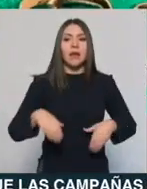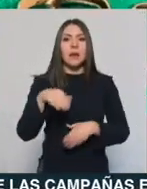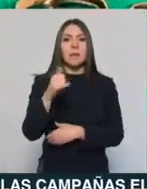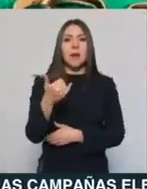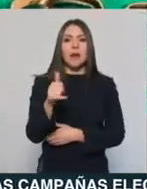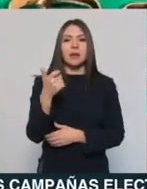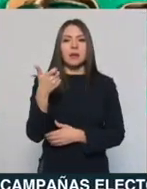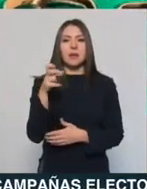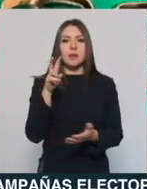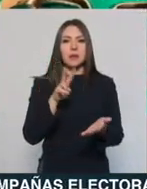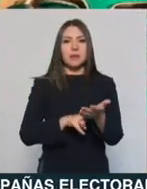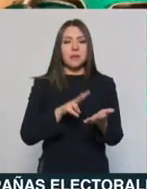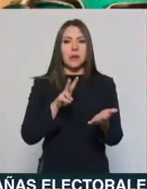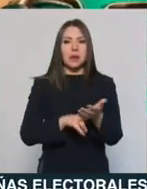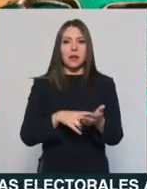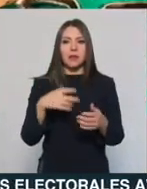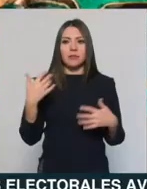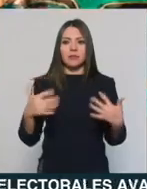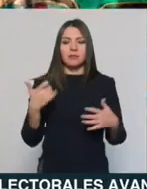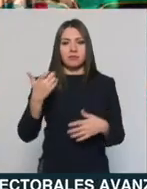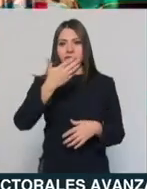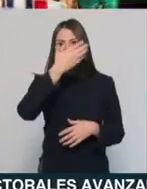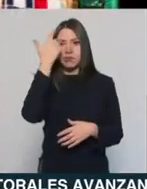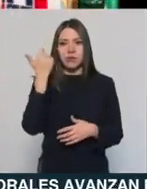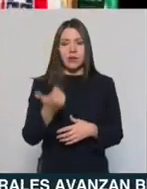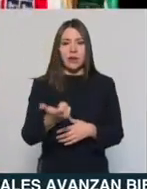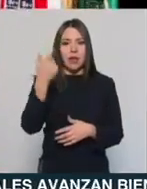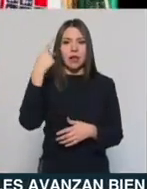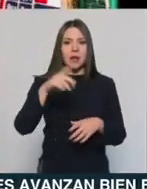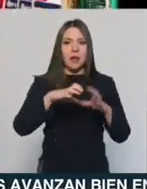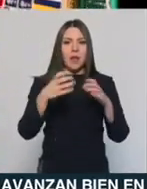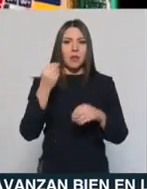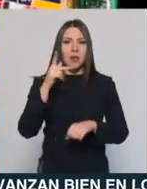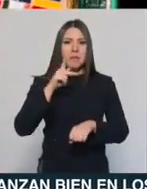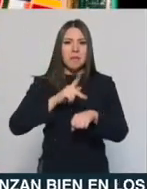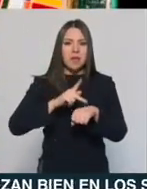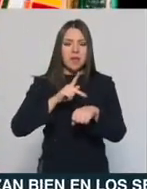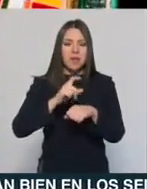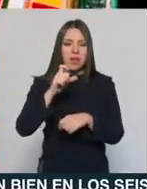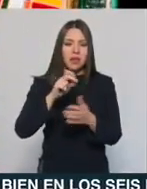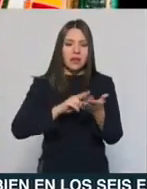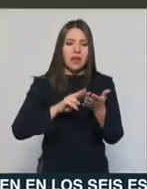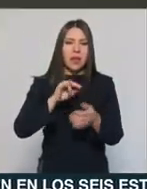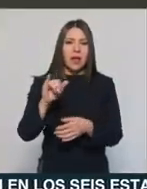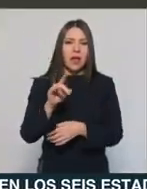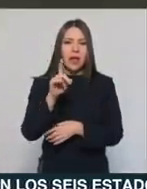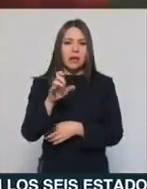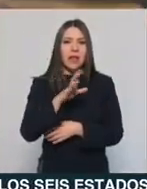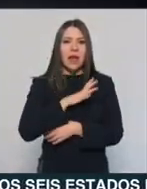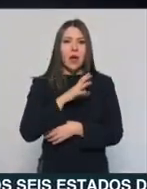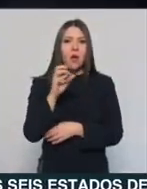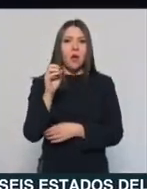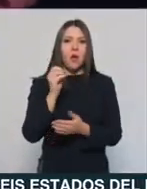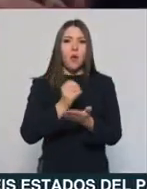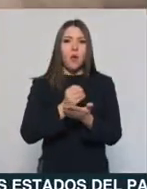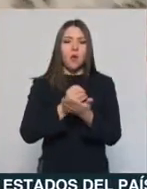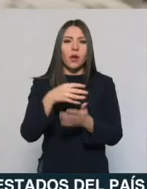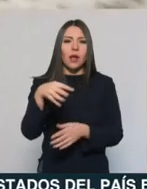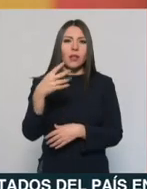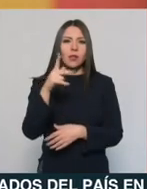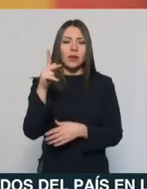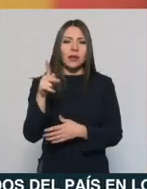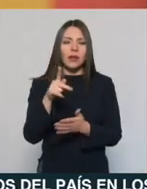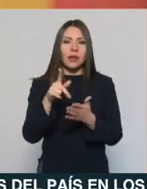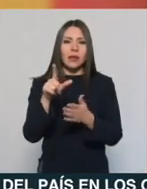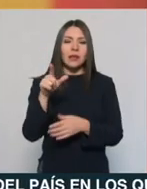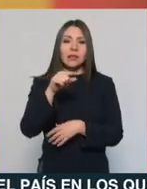que incluye figuras en piedra de jade, otras piedras preciosas y que está bañado en oro de 14 quilates. Daniel Jacobs es conocido en el mundo